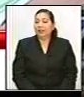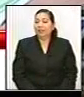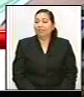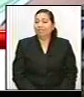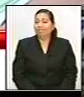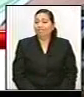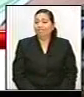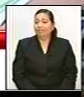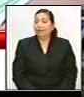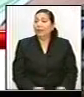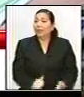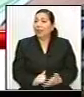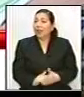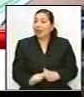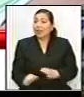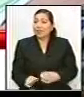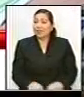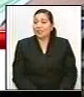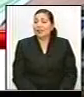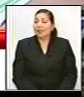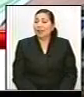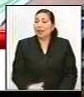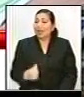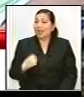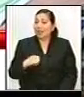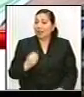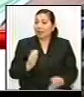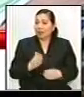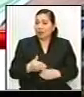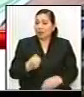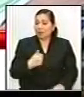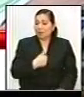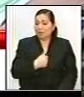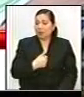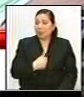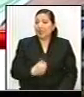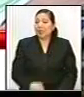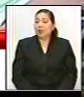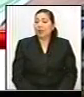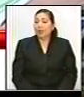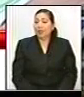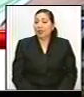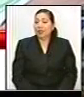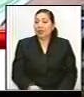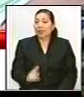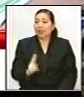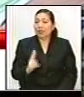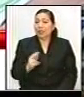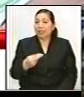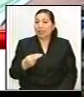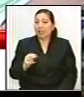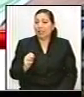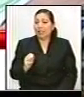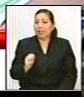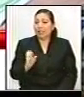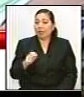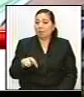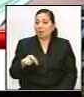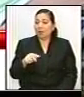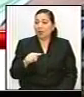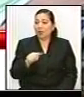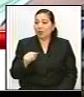Entonces logramos, y el alcalde que entró conmigo fue el señor Renán Espinosa, que